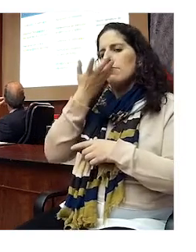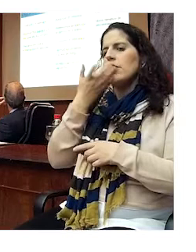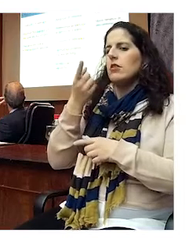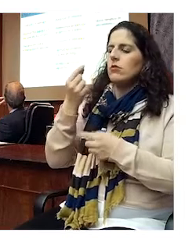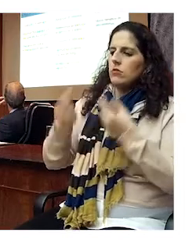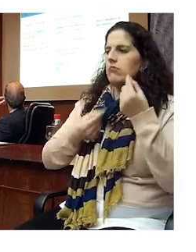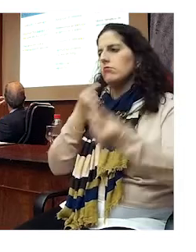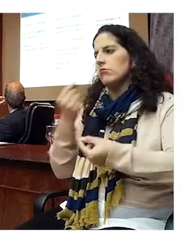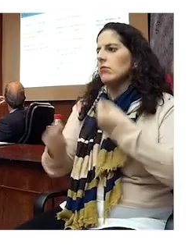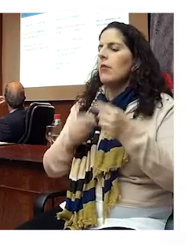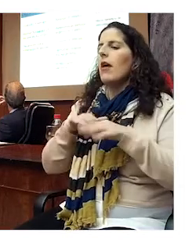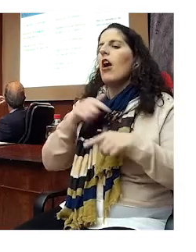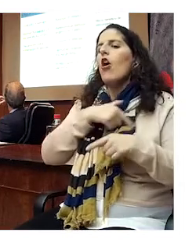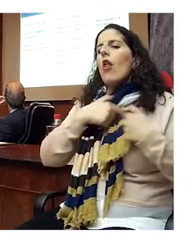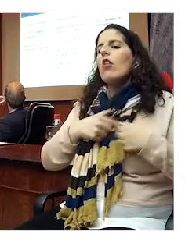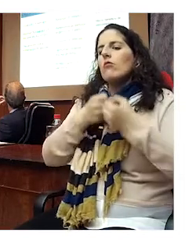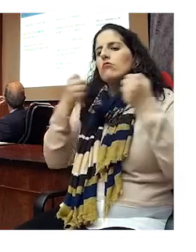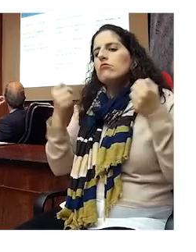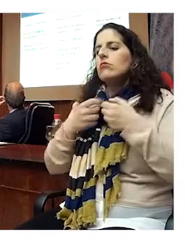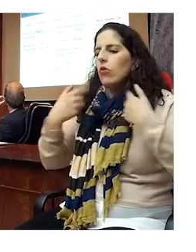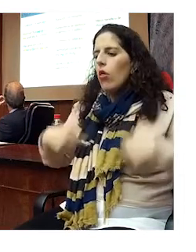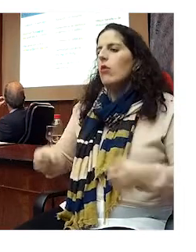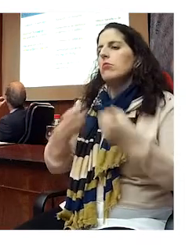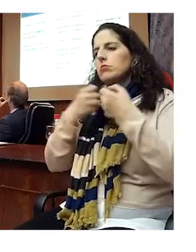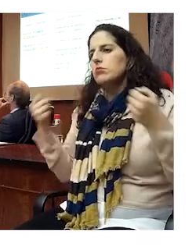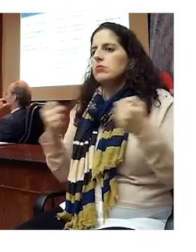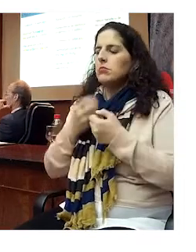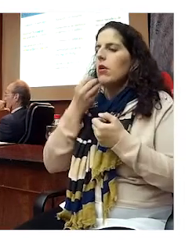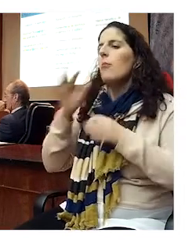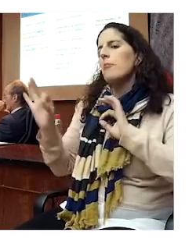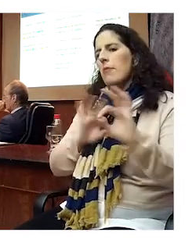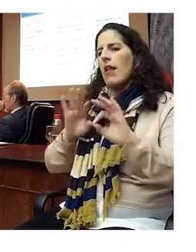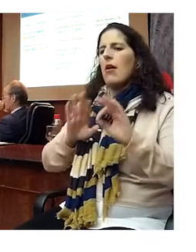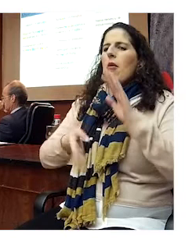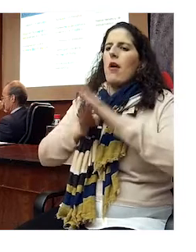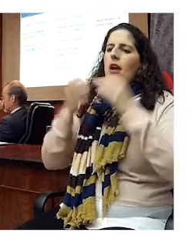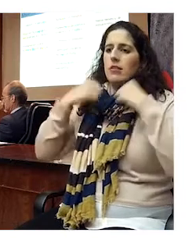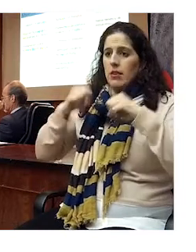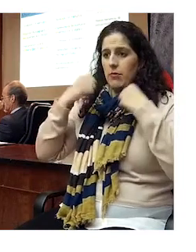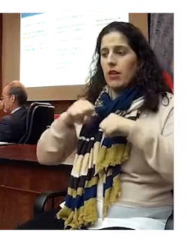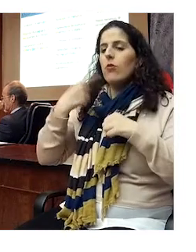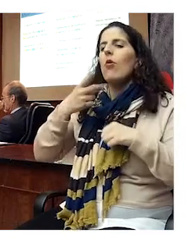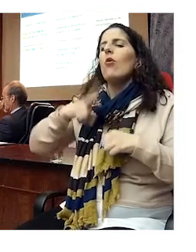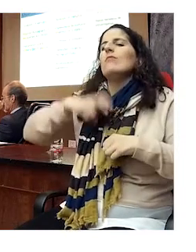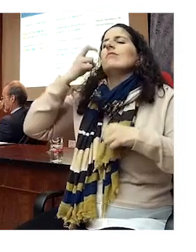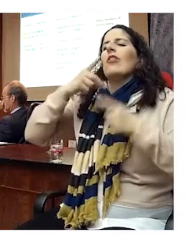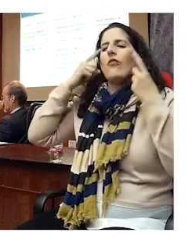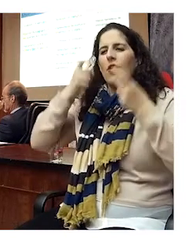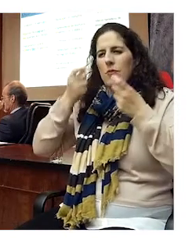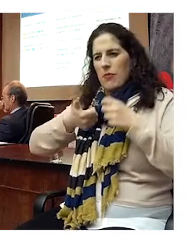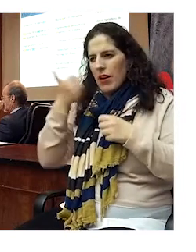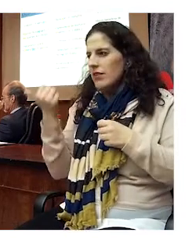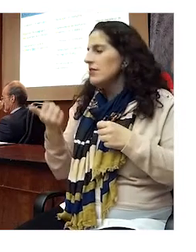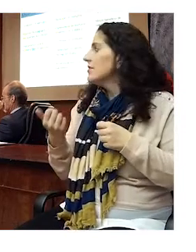la flexibilidad y fuerza del aparato locomotor, y que nos preparan para el entrenamiento aeróbico, que va a ser de mayor